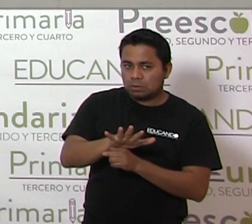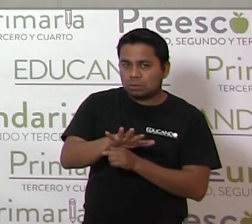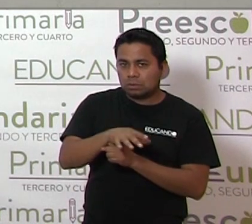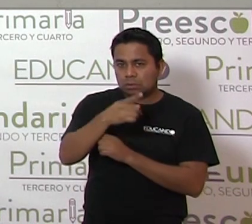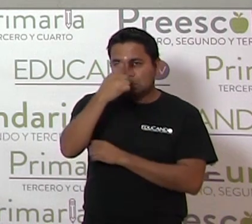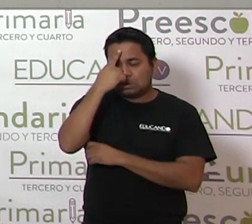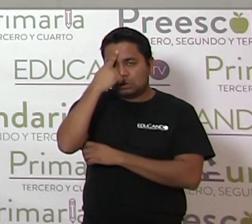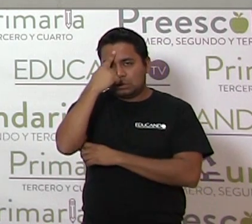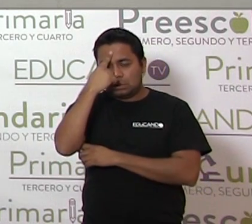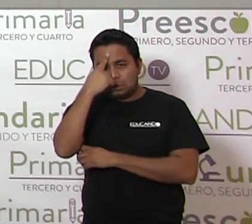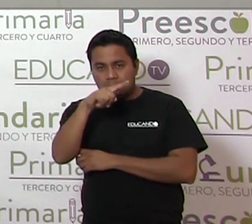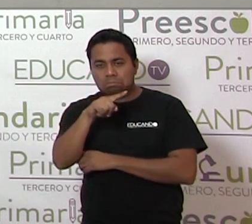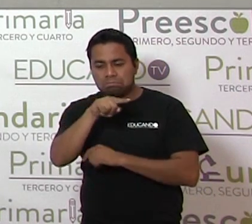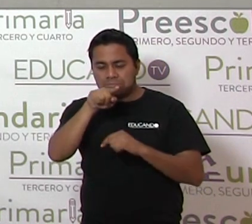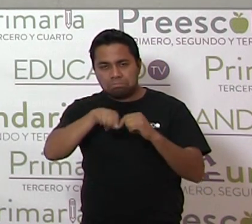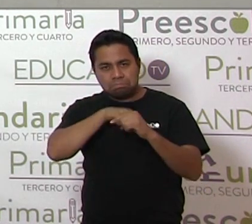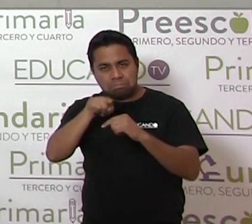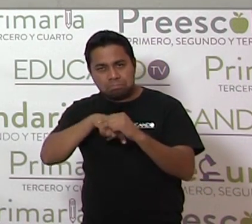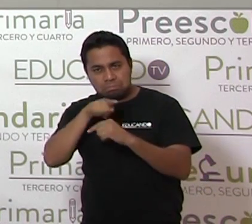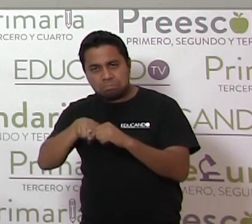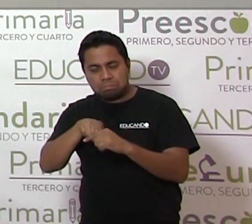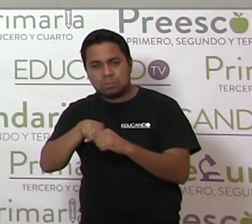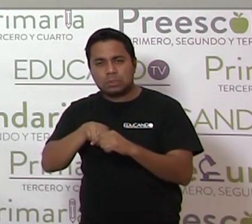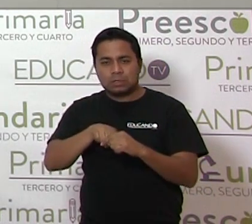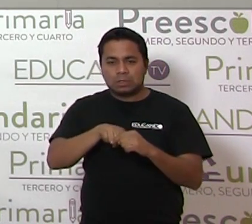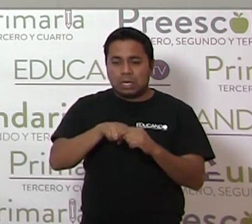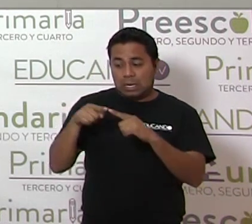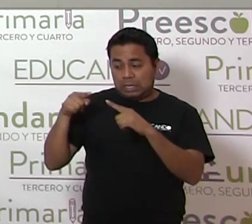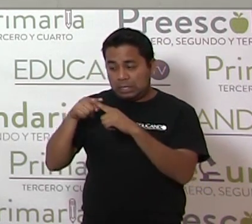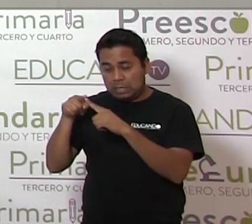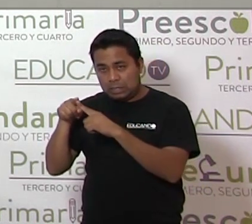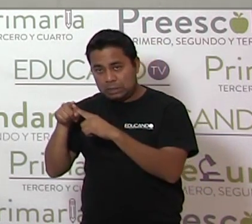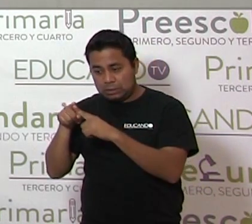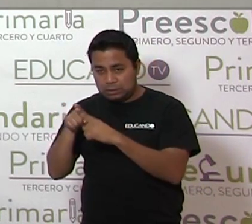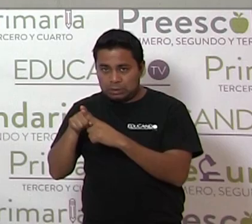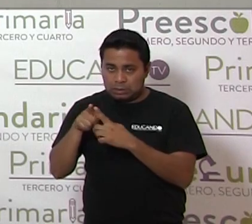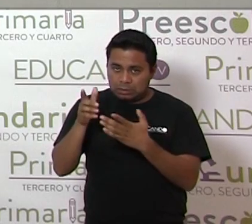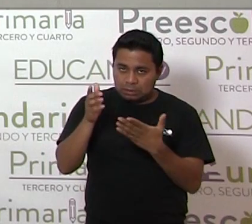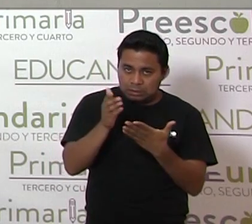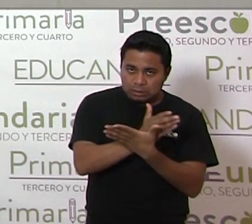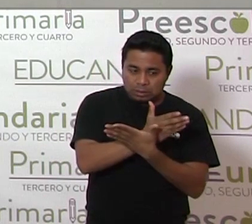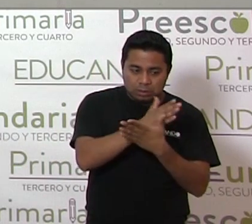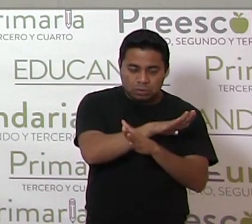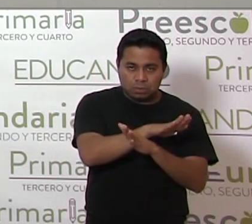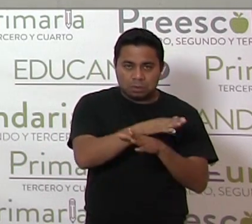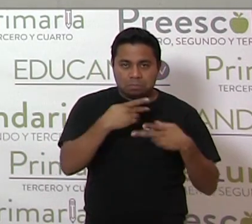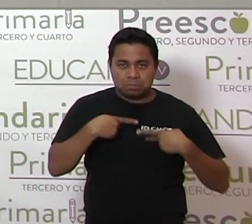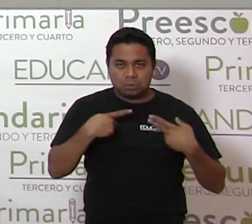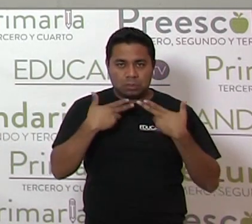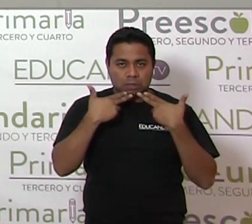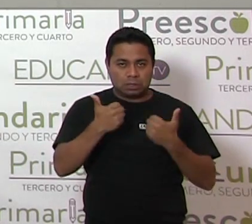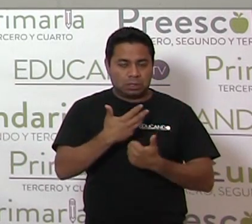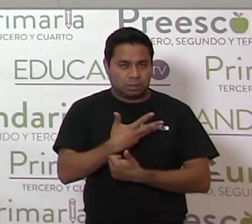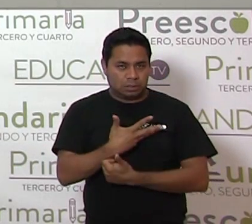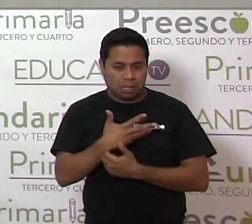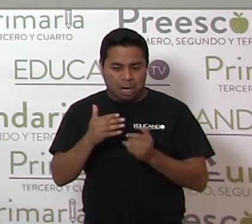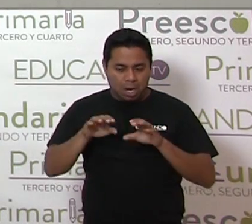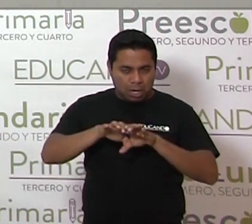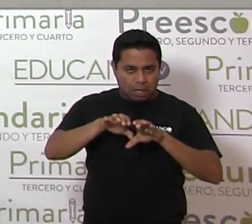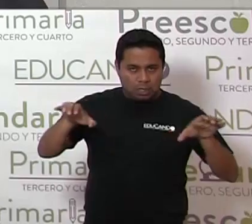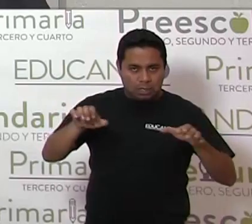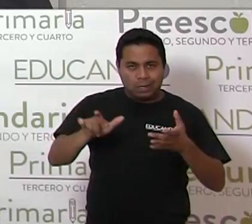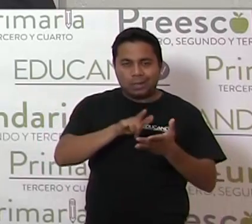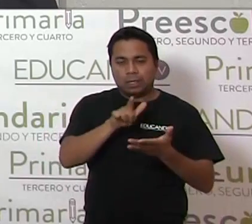consistía en desamortizar los inmuebles de la iglesia y de los hacendados. Bien.